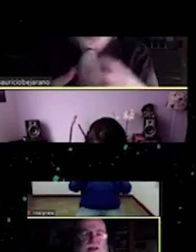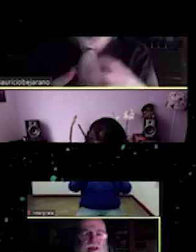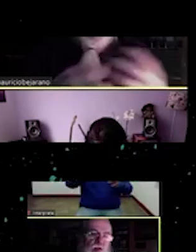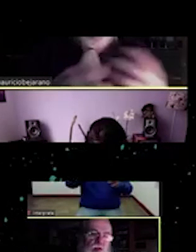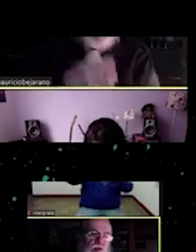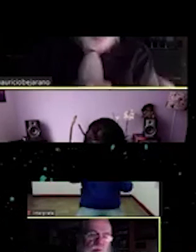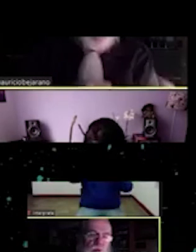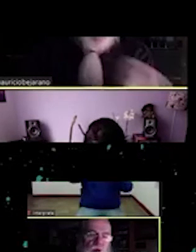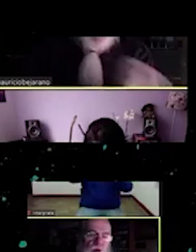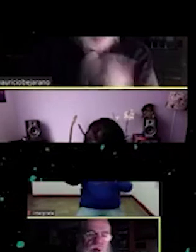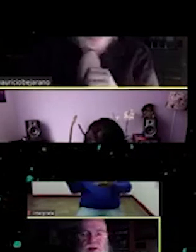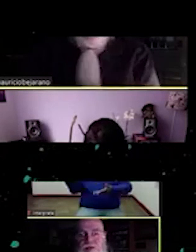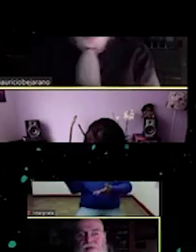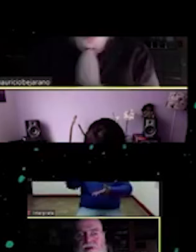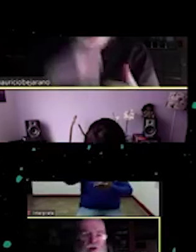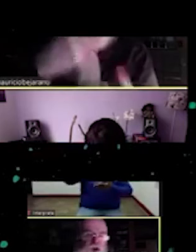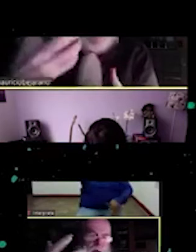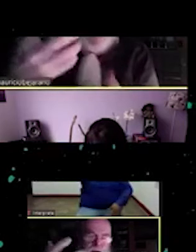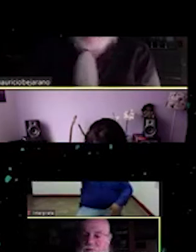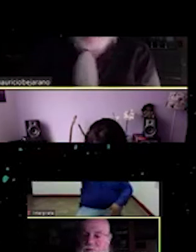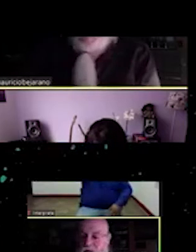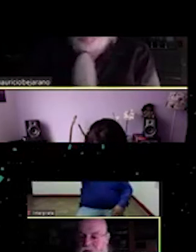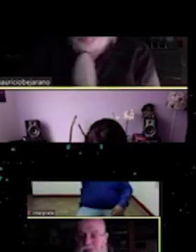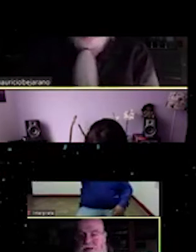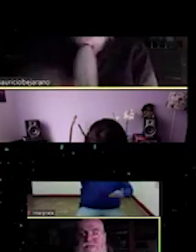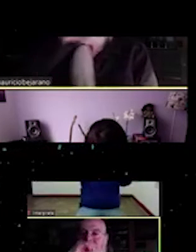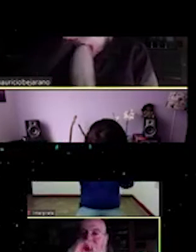sonido memoria, el sonido imagen, etc.